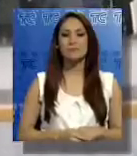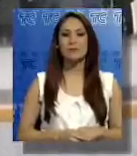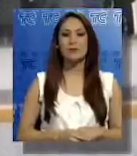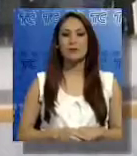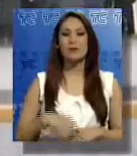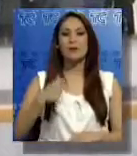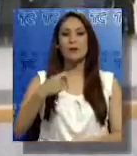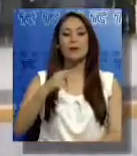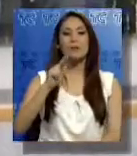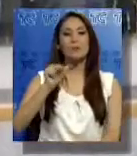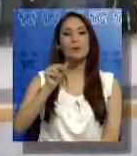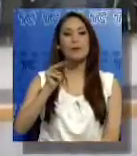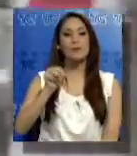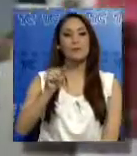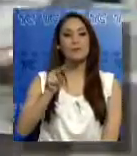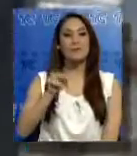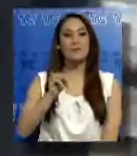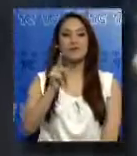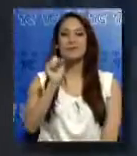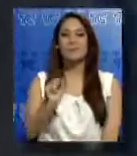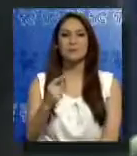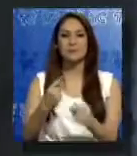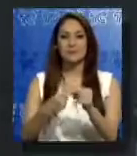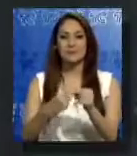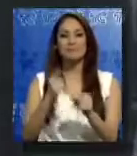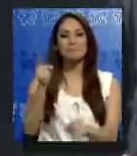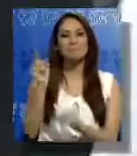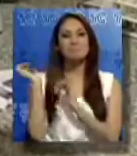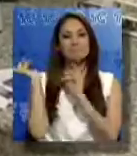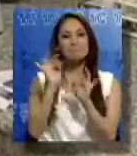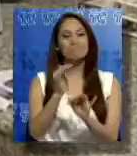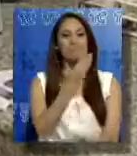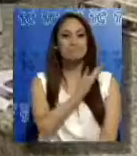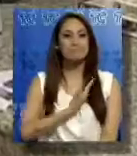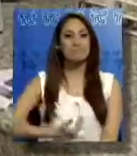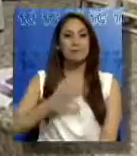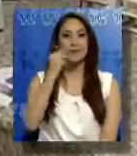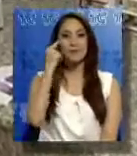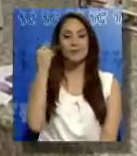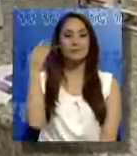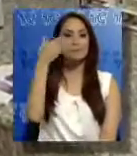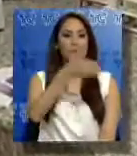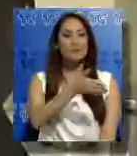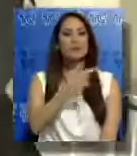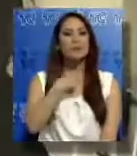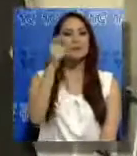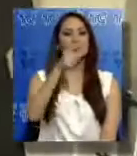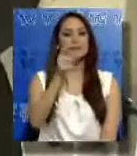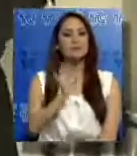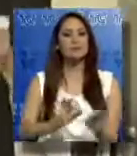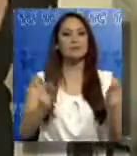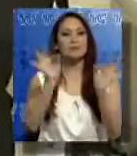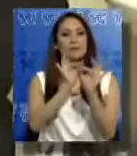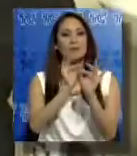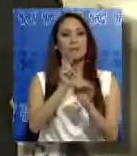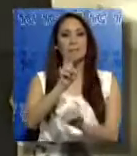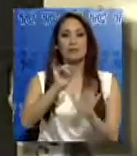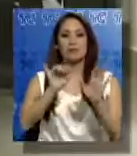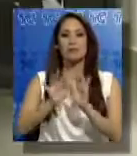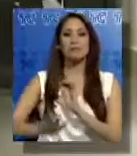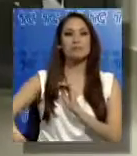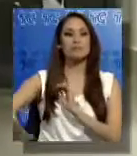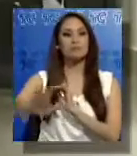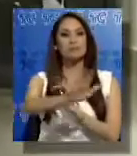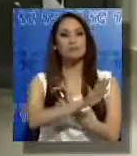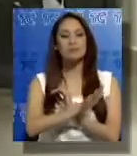En Guamaní, el presidente recorrió e inauguró el Centro de Salud Tipo C, que beneficiará a los habitantes de 26 barrios en el sur de